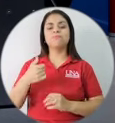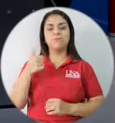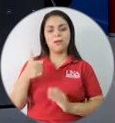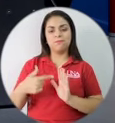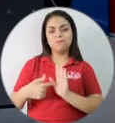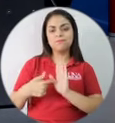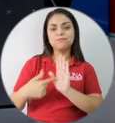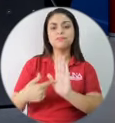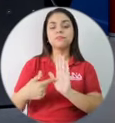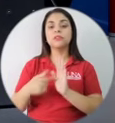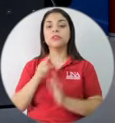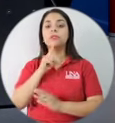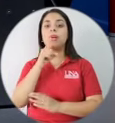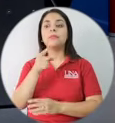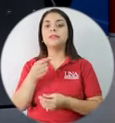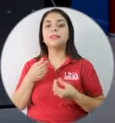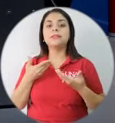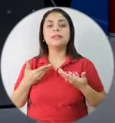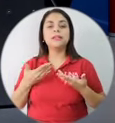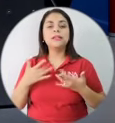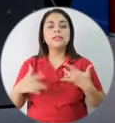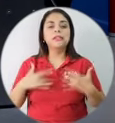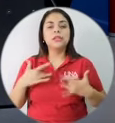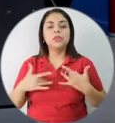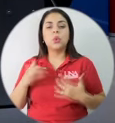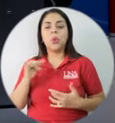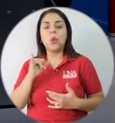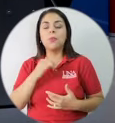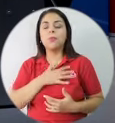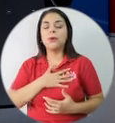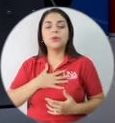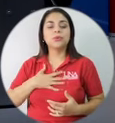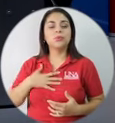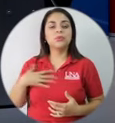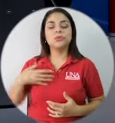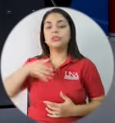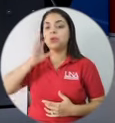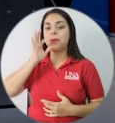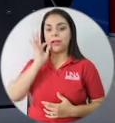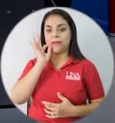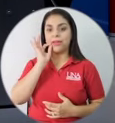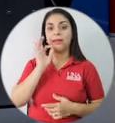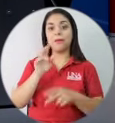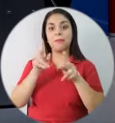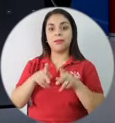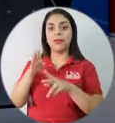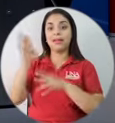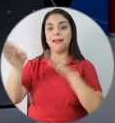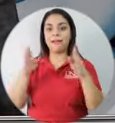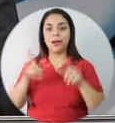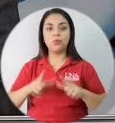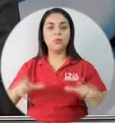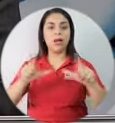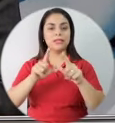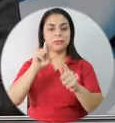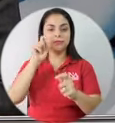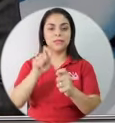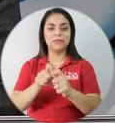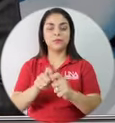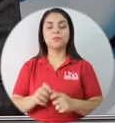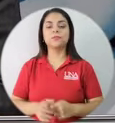fuerte, que realmente le dan como esa sensación y ese gusto de consumir café a las personas que asisten a estos lugares